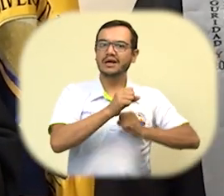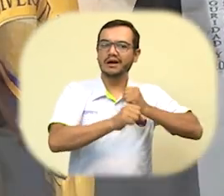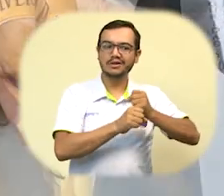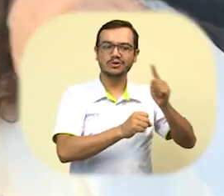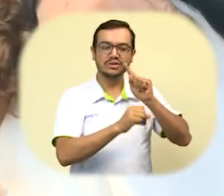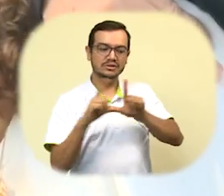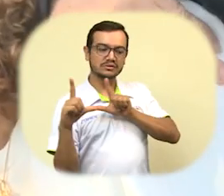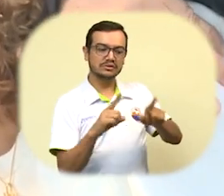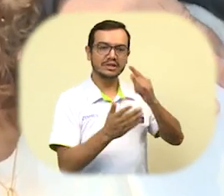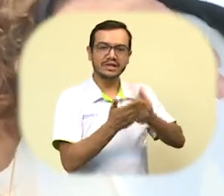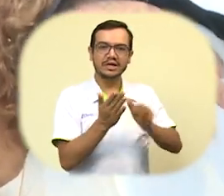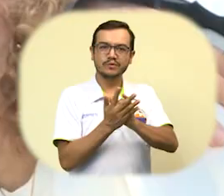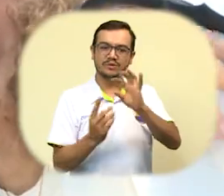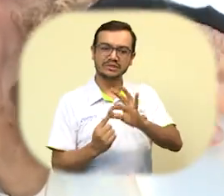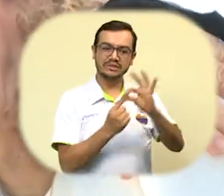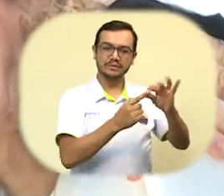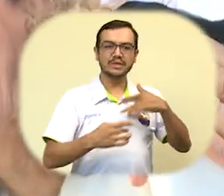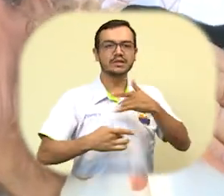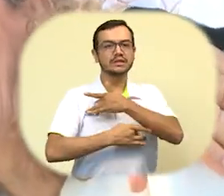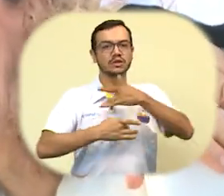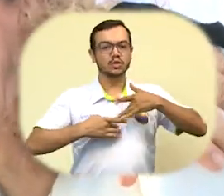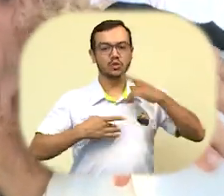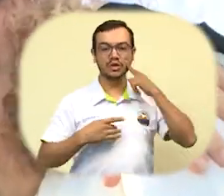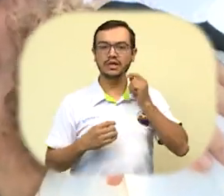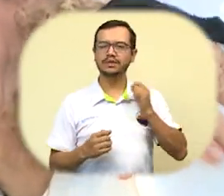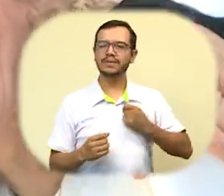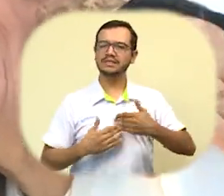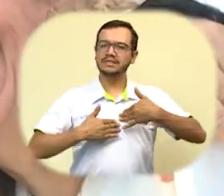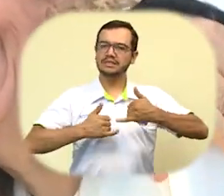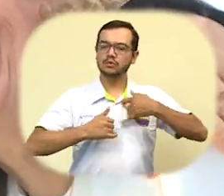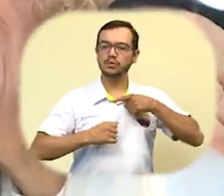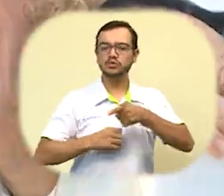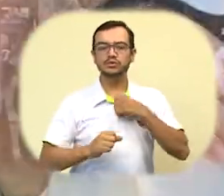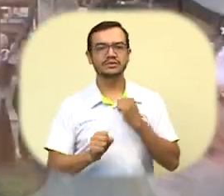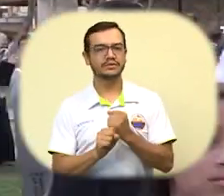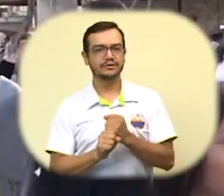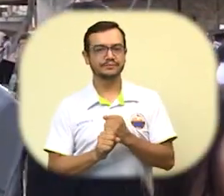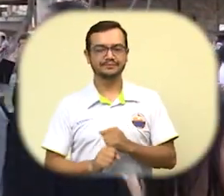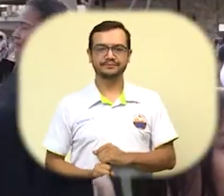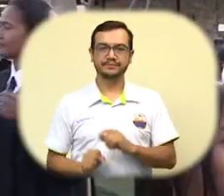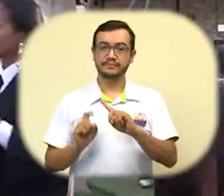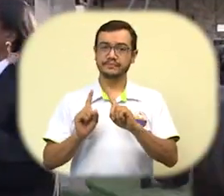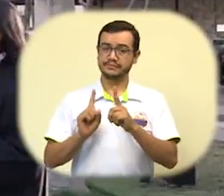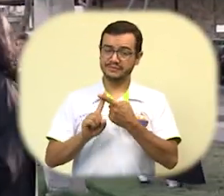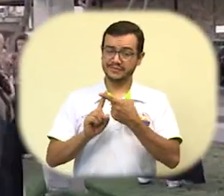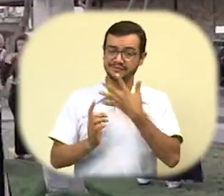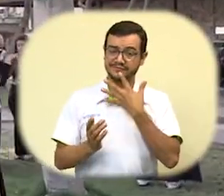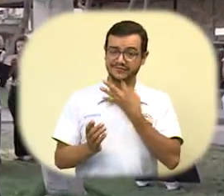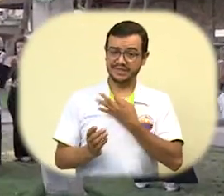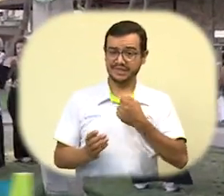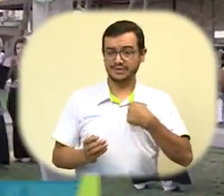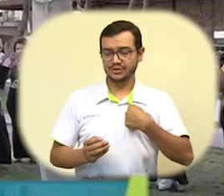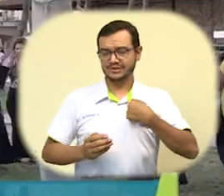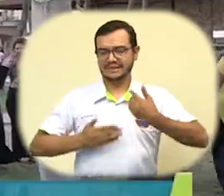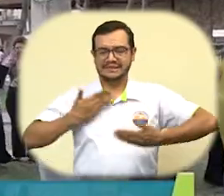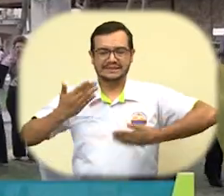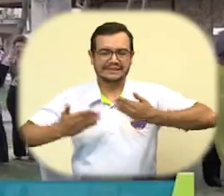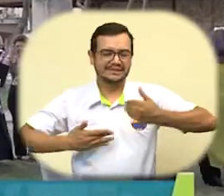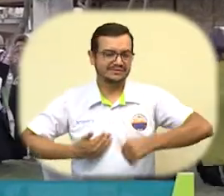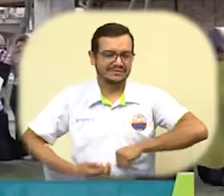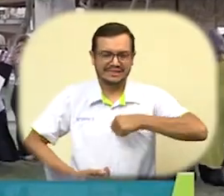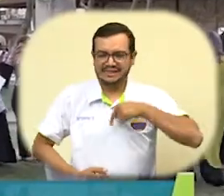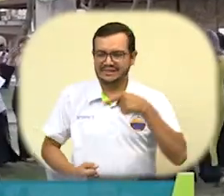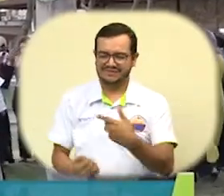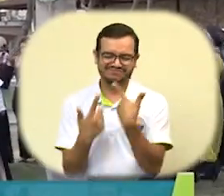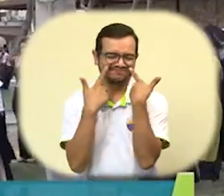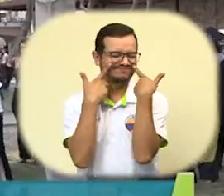en seguridad y salud en el trabajo. Bueno, primero para mí es una inmensa alegría, primero estar en este claustro, me